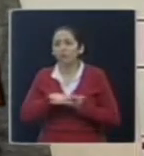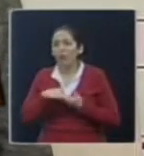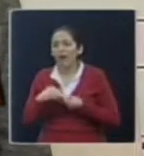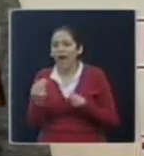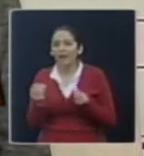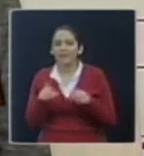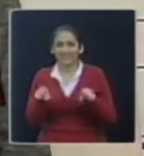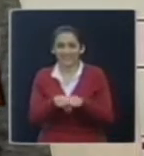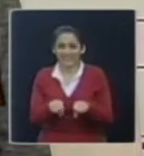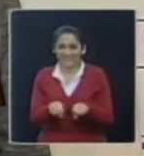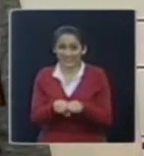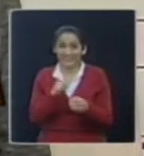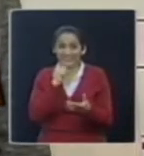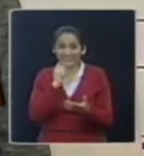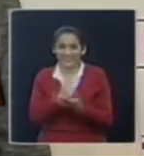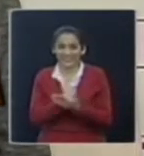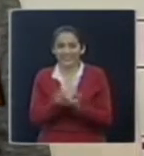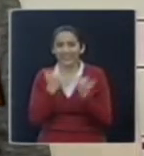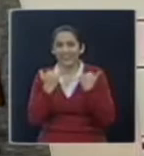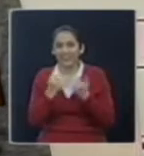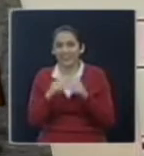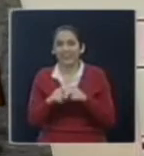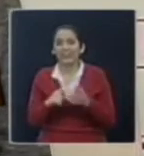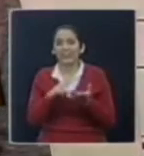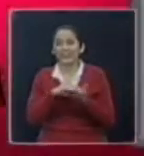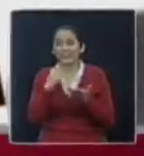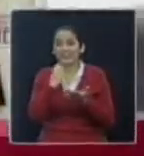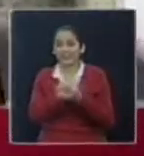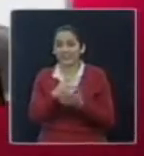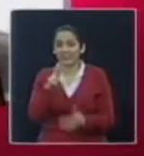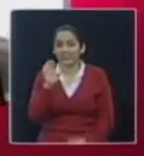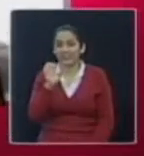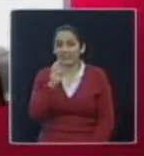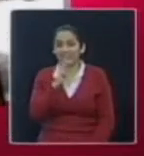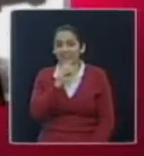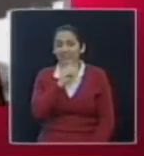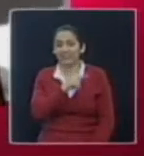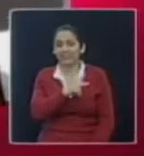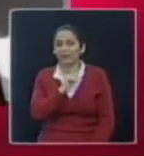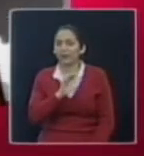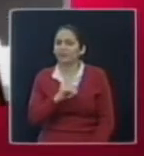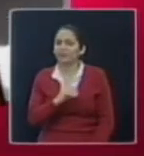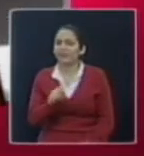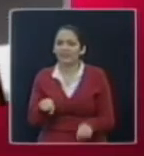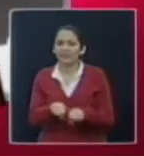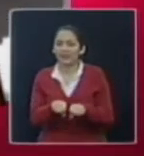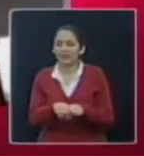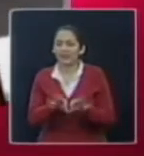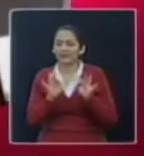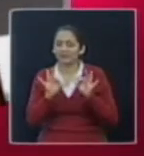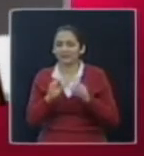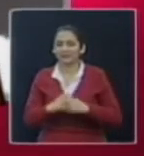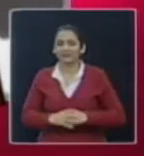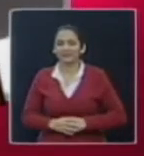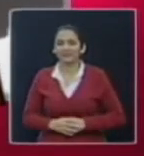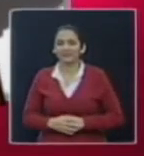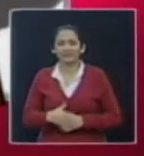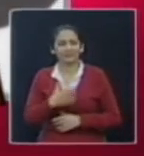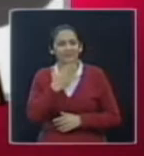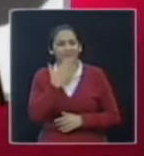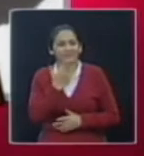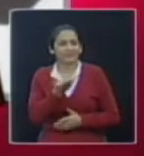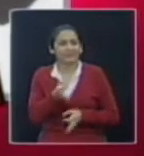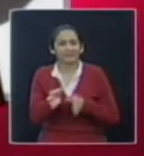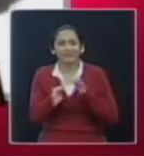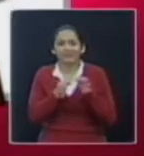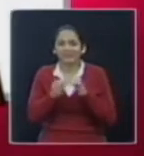calzados, y son las necesidades que Reebok quiere satisfacer al momento de ofrecer sus calzados para los niños. Ahora, ¿cuáles son las características